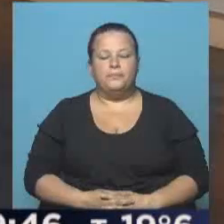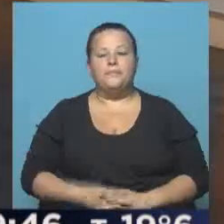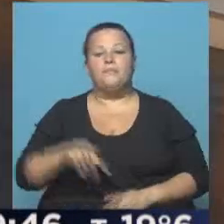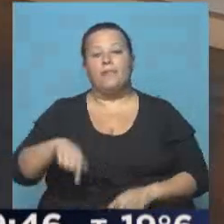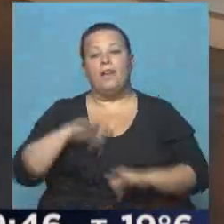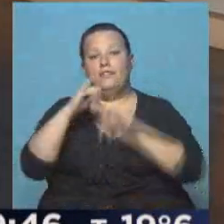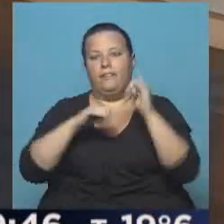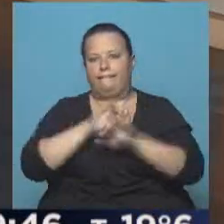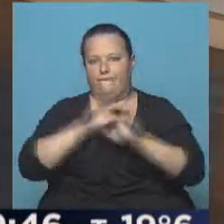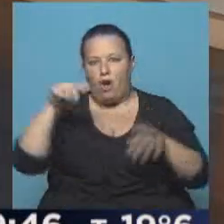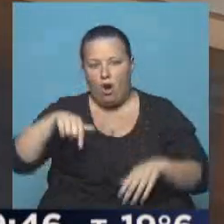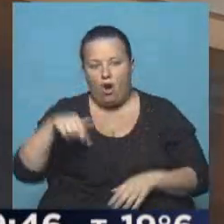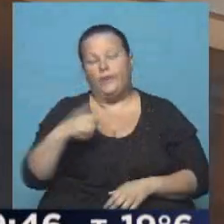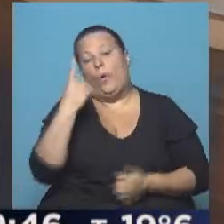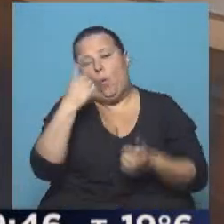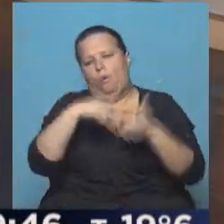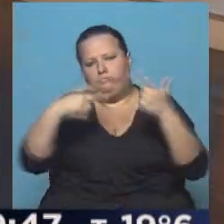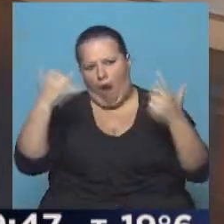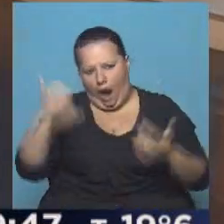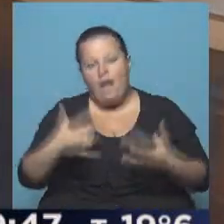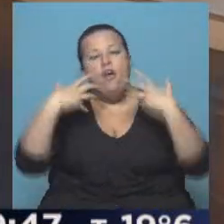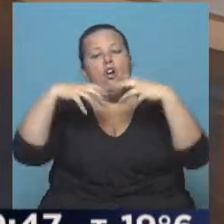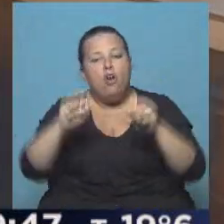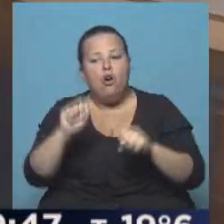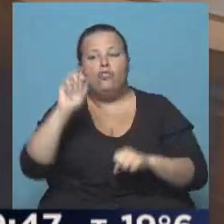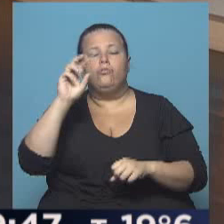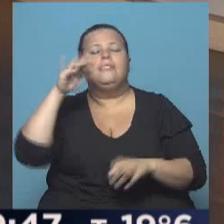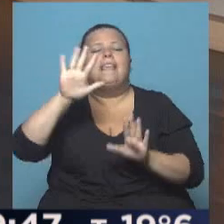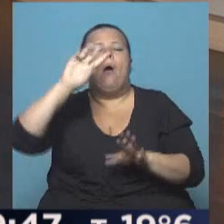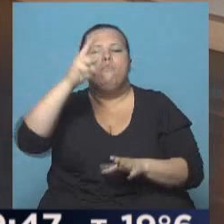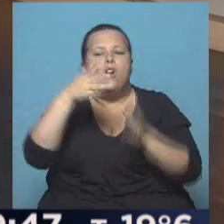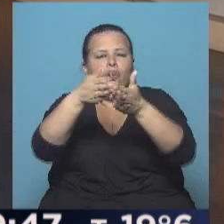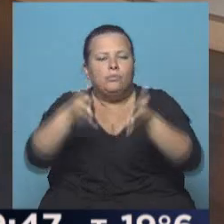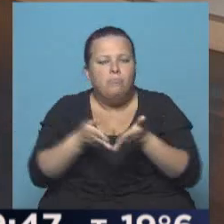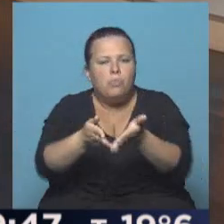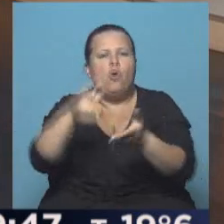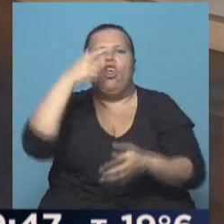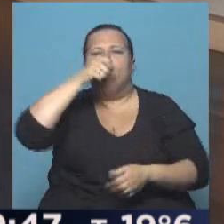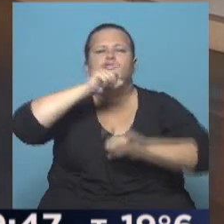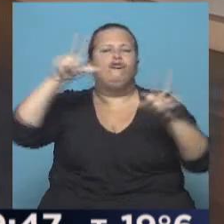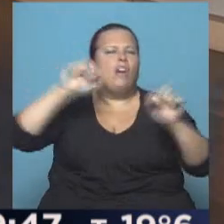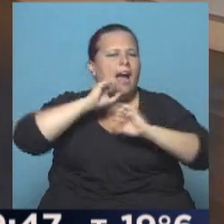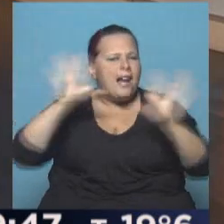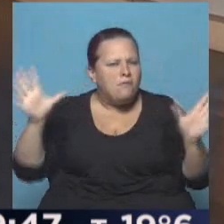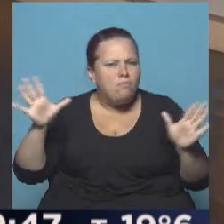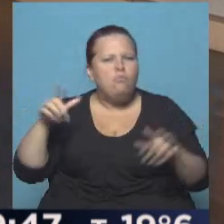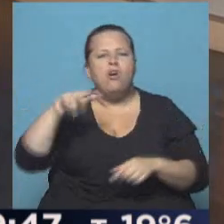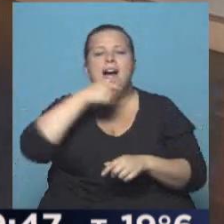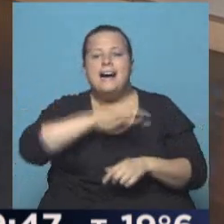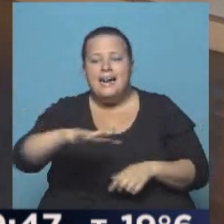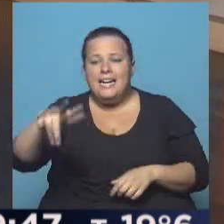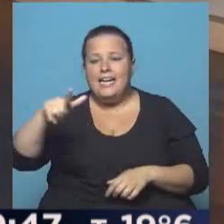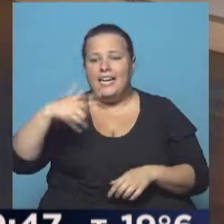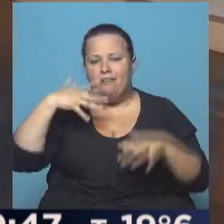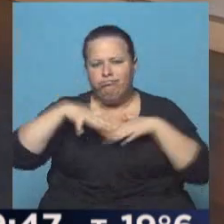Es la noticia dramática del día, una de las tantas. Encontraron la muerte en un yate, un domingo de sol espléndido, en uno de los ríos que